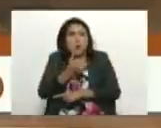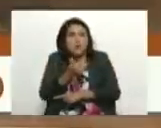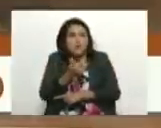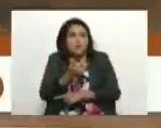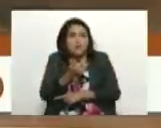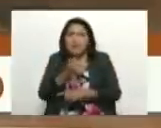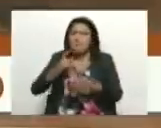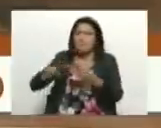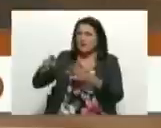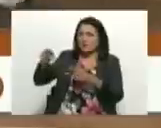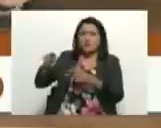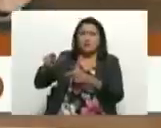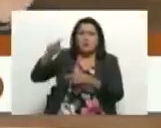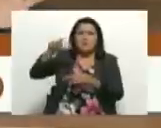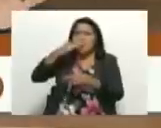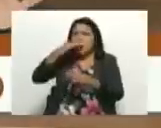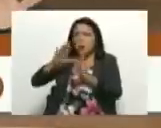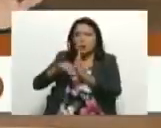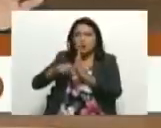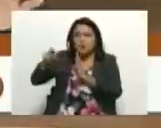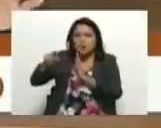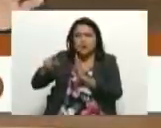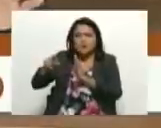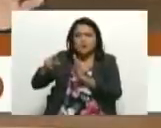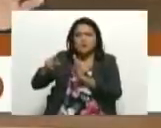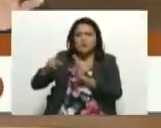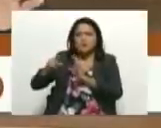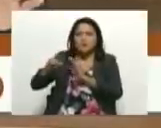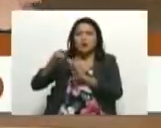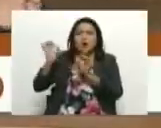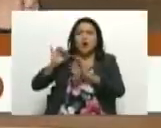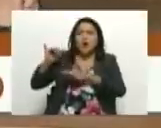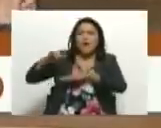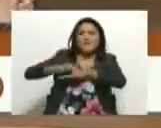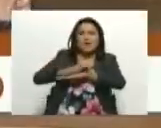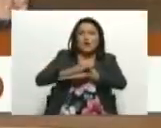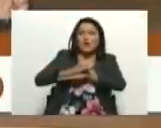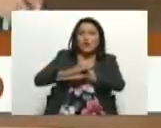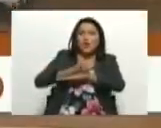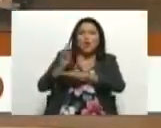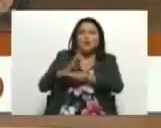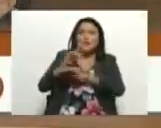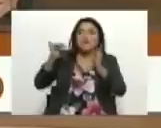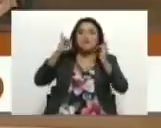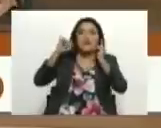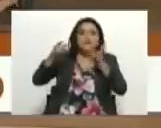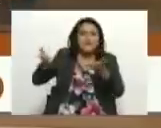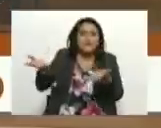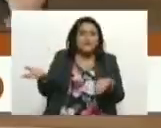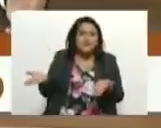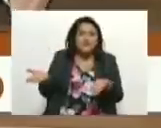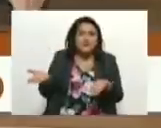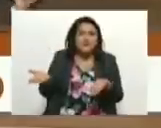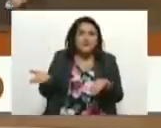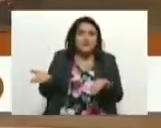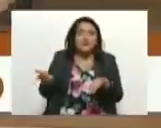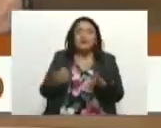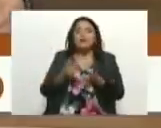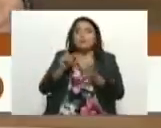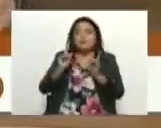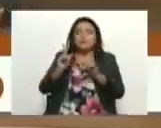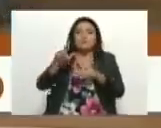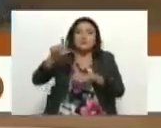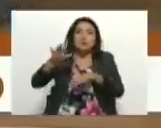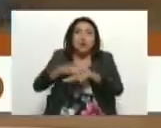avión que lo utilizaban para fiesta. Un avión producto del robo a